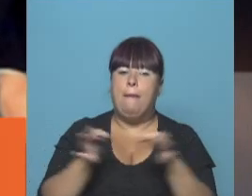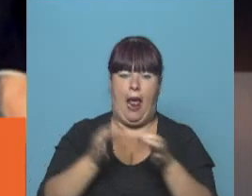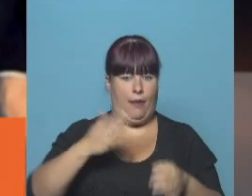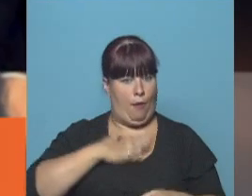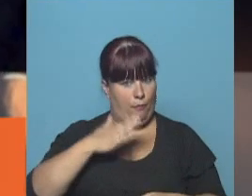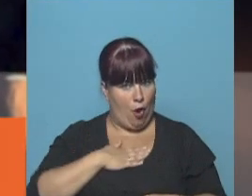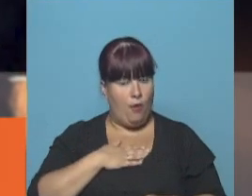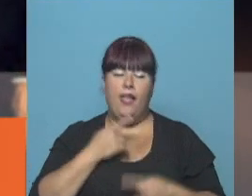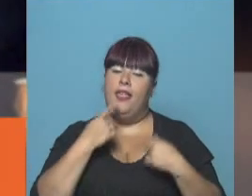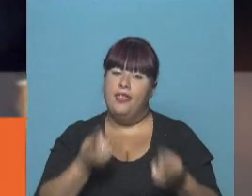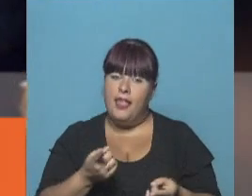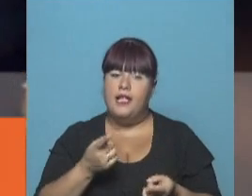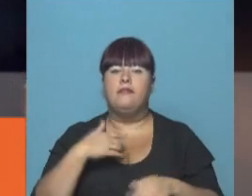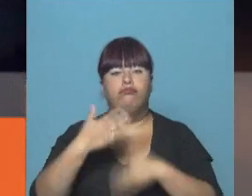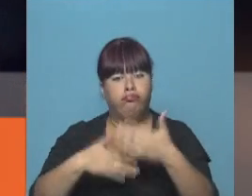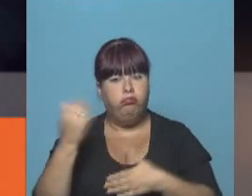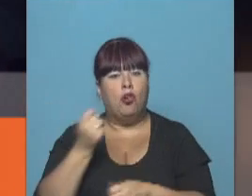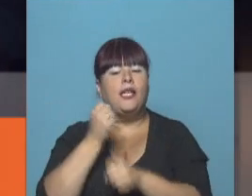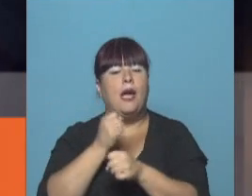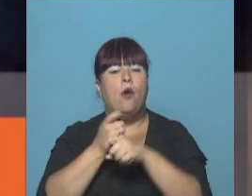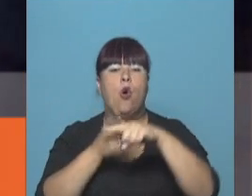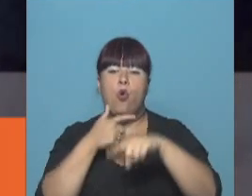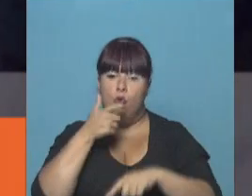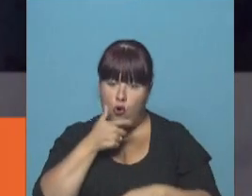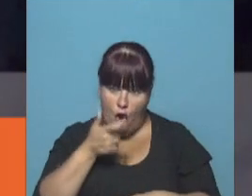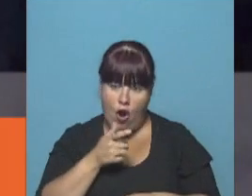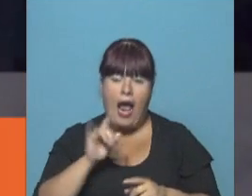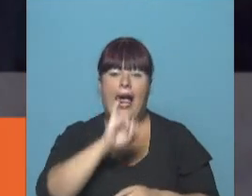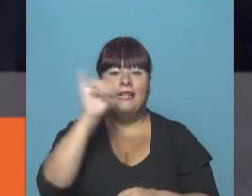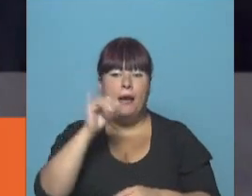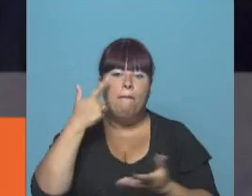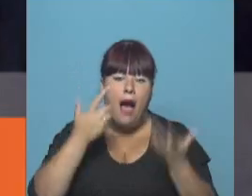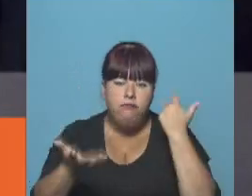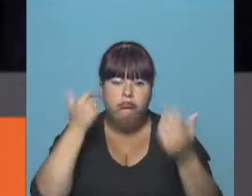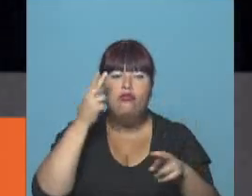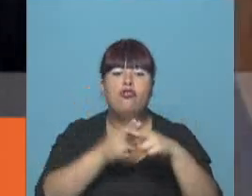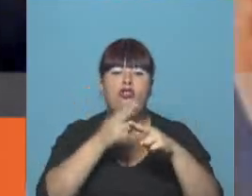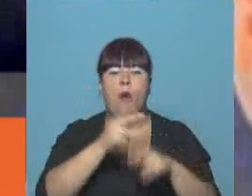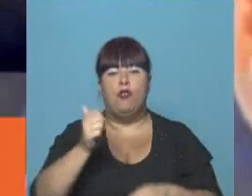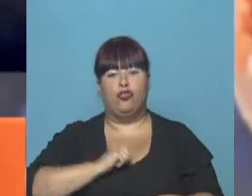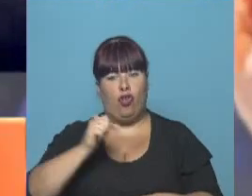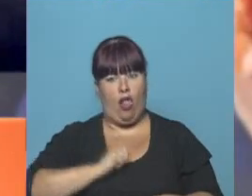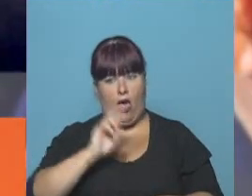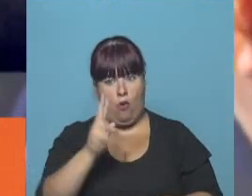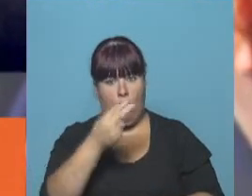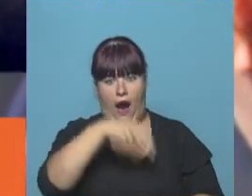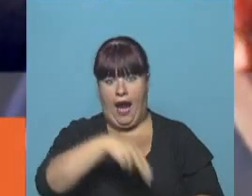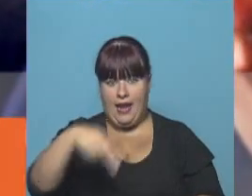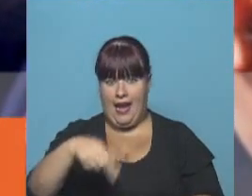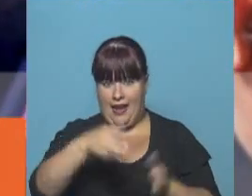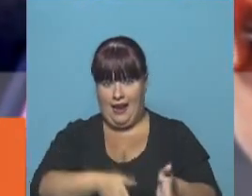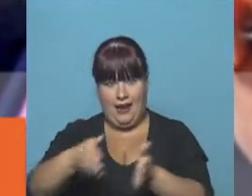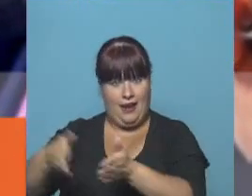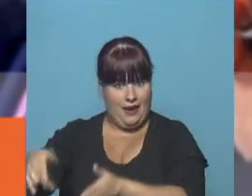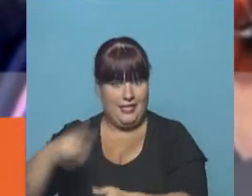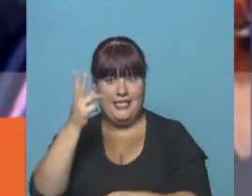y consideraron un avance de la tarea de la cruz roja internacional para la identificación de los soldados argentinos enterrados